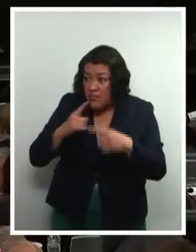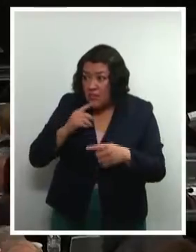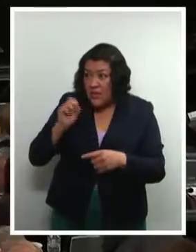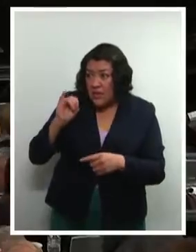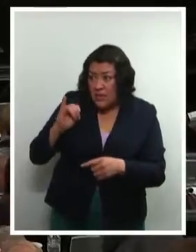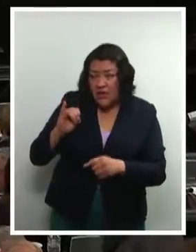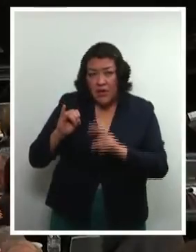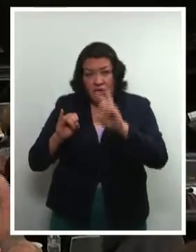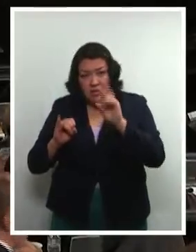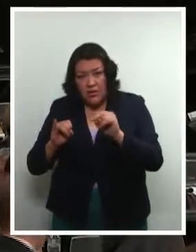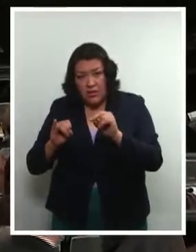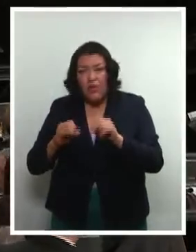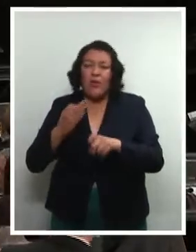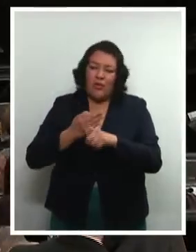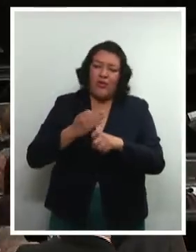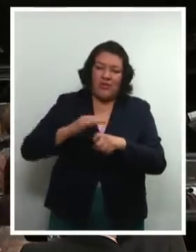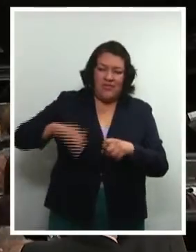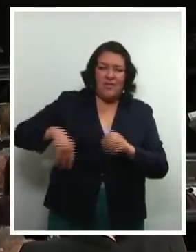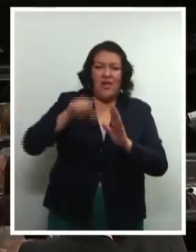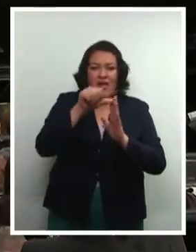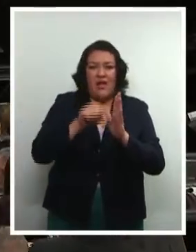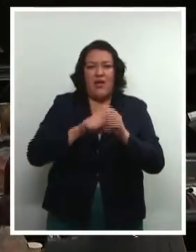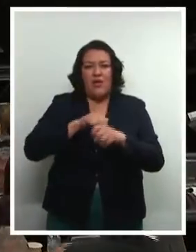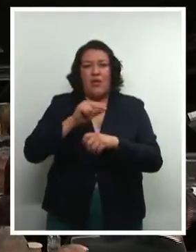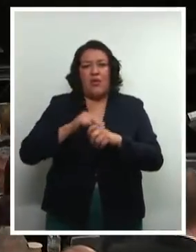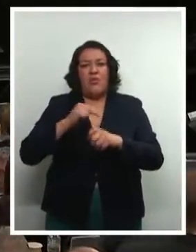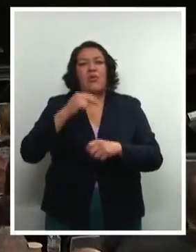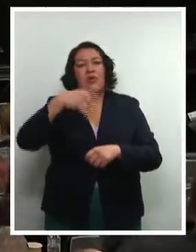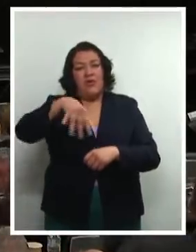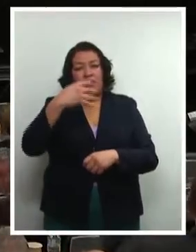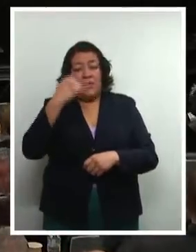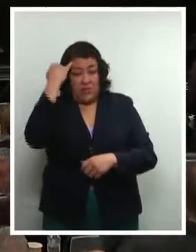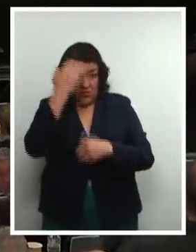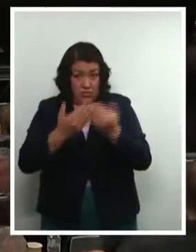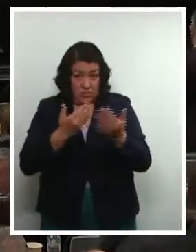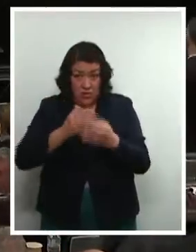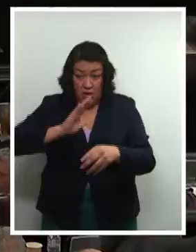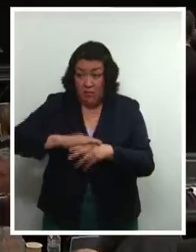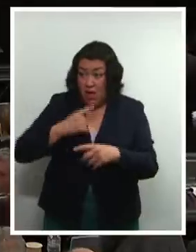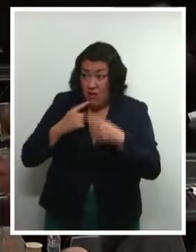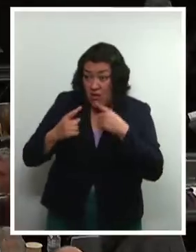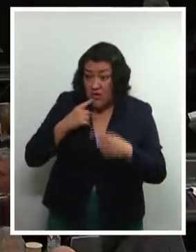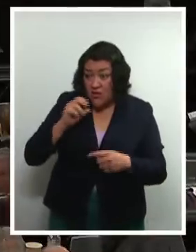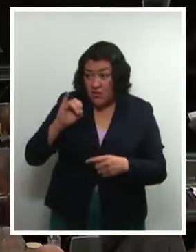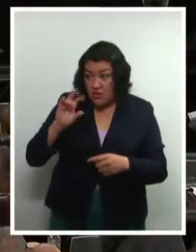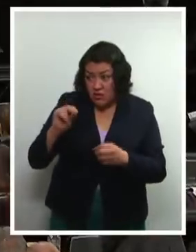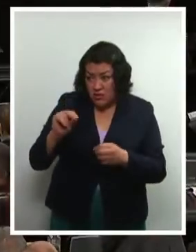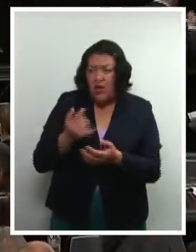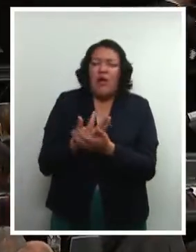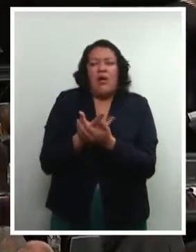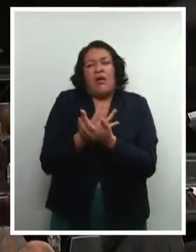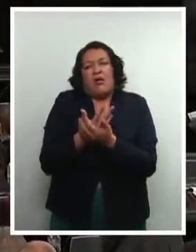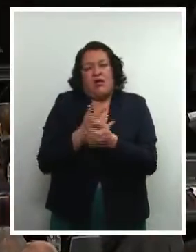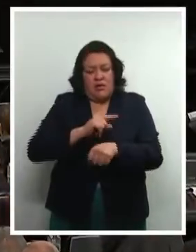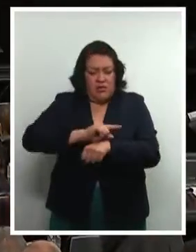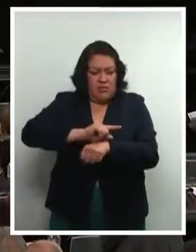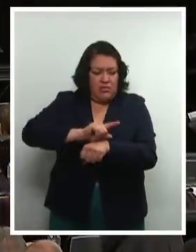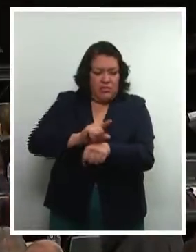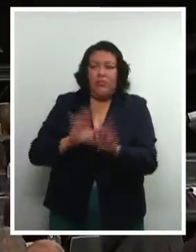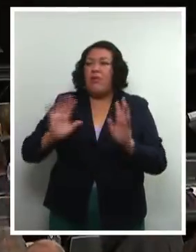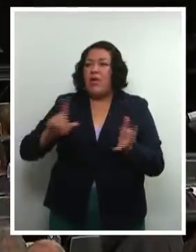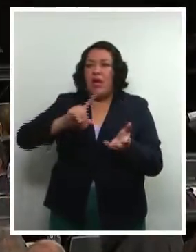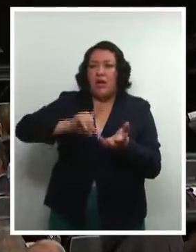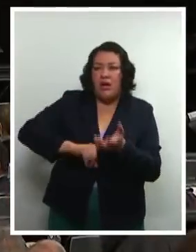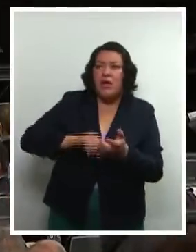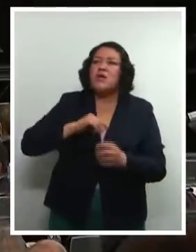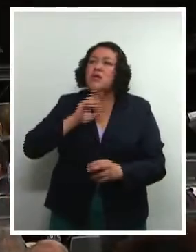de modificación al artículo 14 sea discutida. En unos momentos más se reflejará este resultado